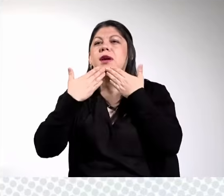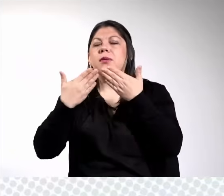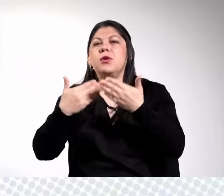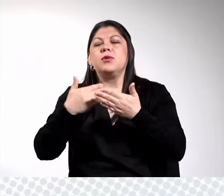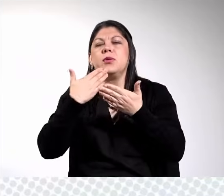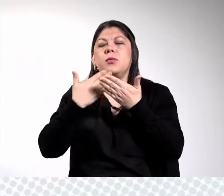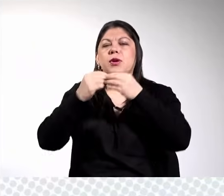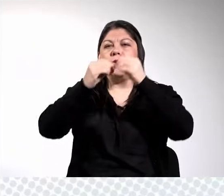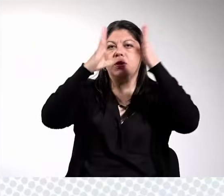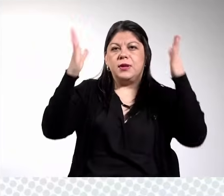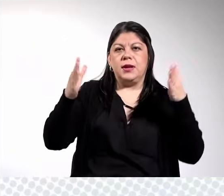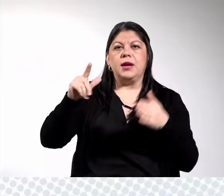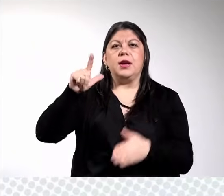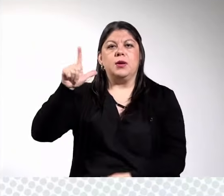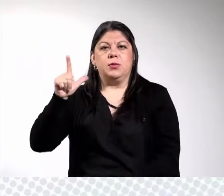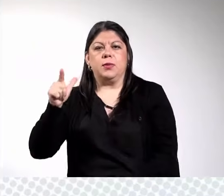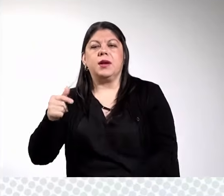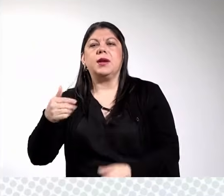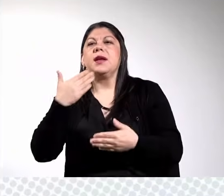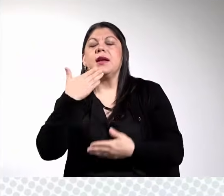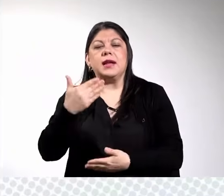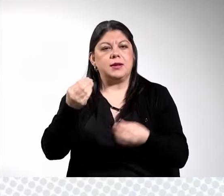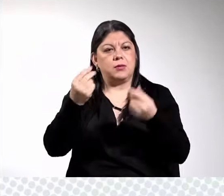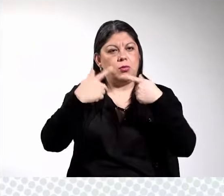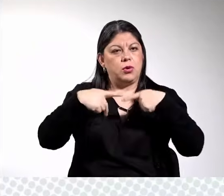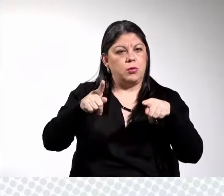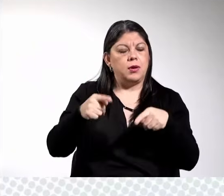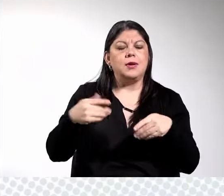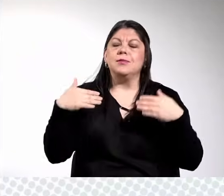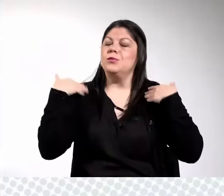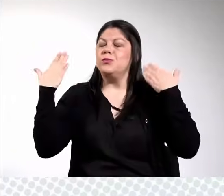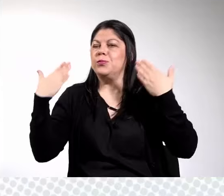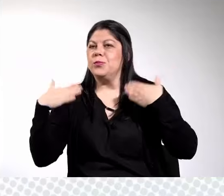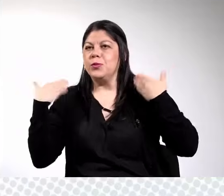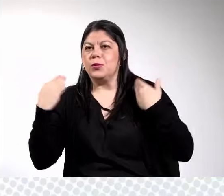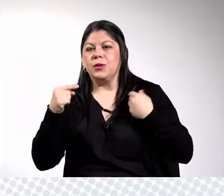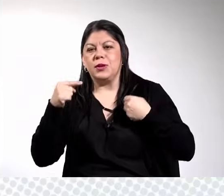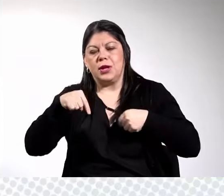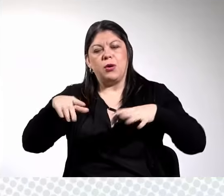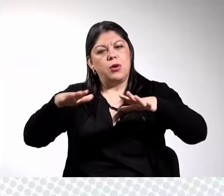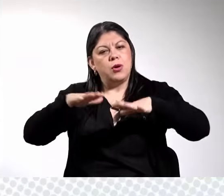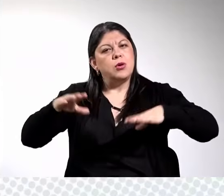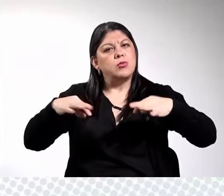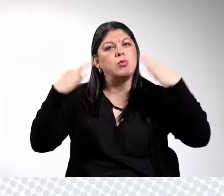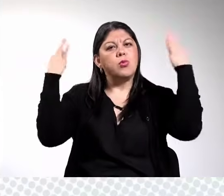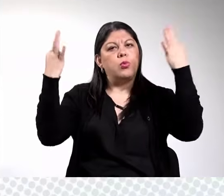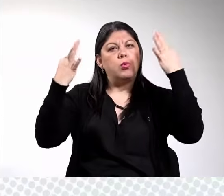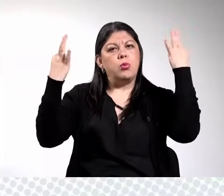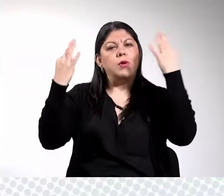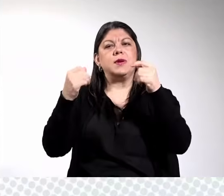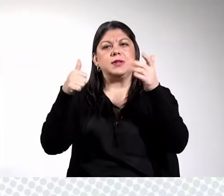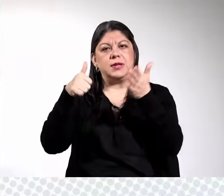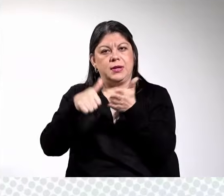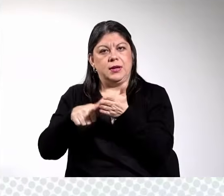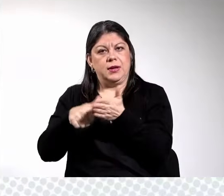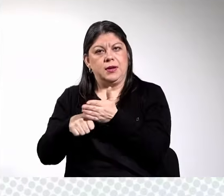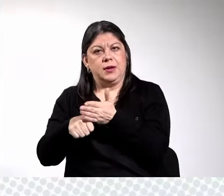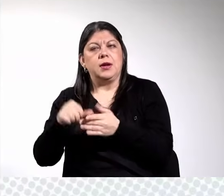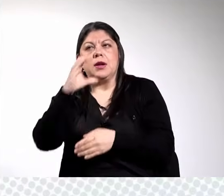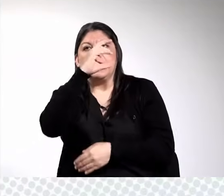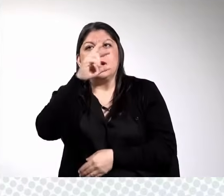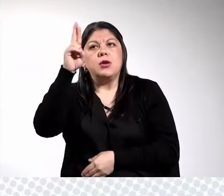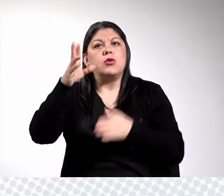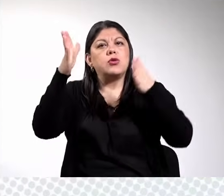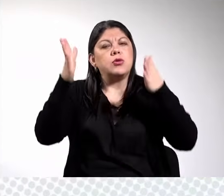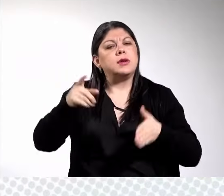Luzmeri. Muchas gracias por la oportunidad y muy contenta de saber que estamos en esta fiesta electoral que los costarricenses